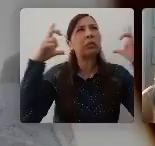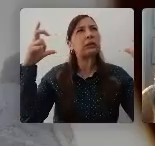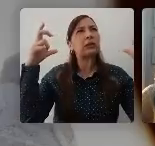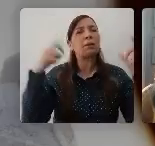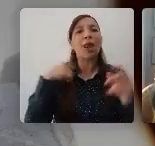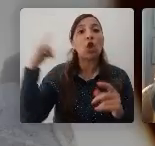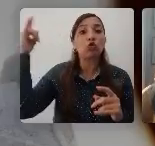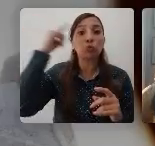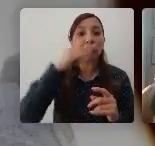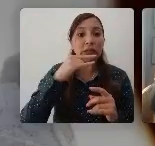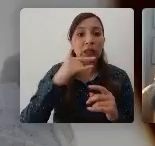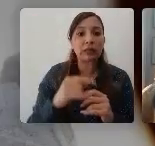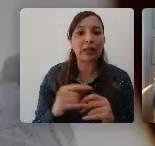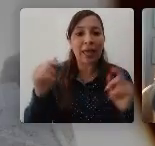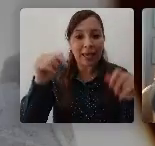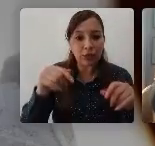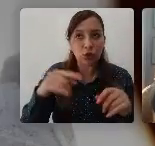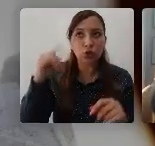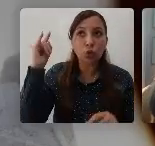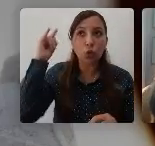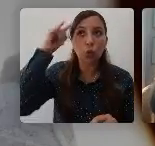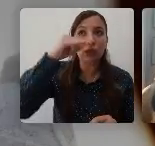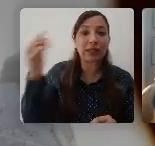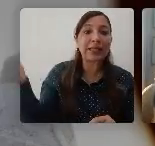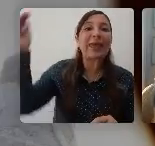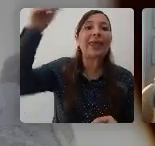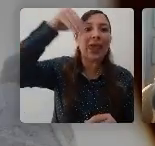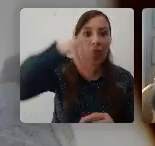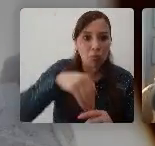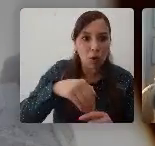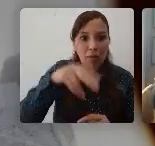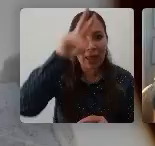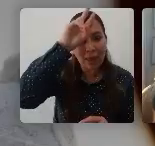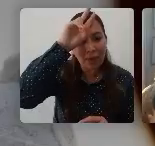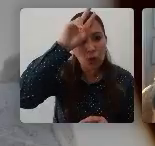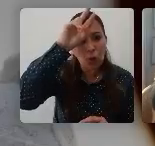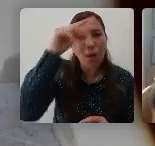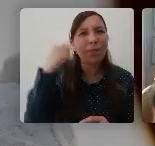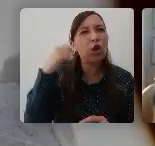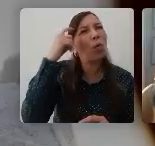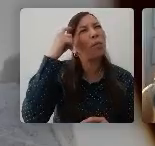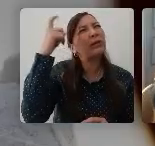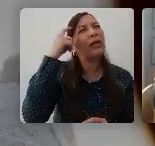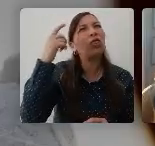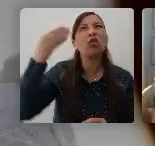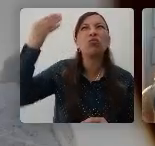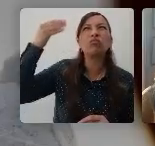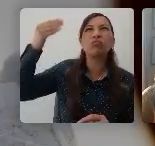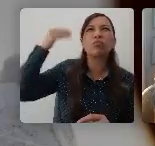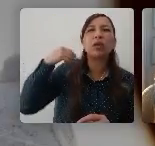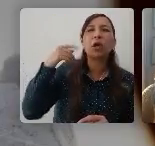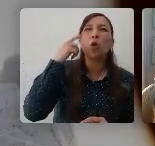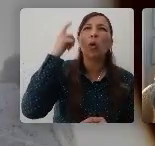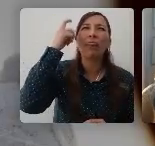turistas estos turistas que están deseosos de volver a viajar nuevamente pero con una reflexión detrás entendiendo un